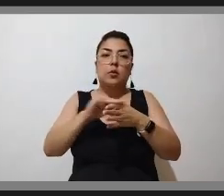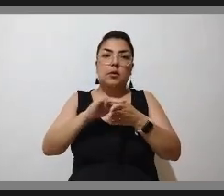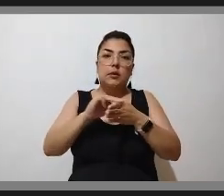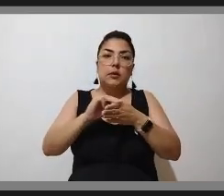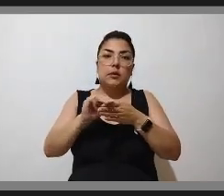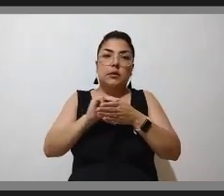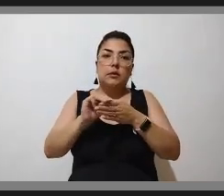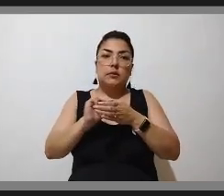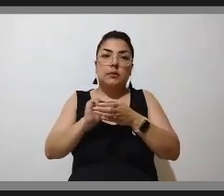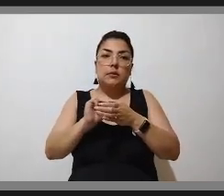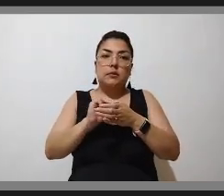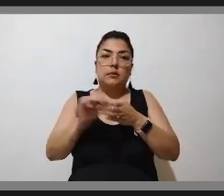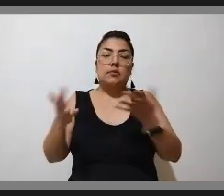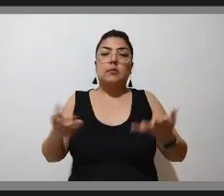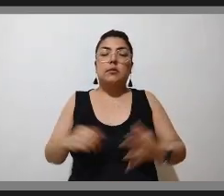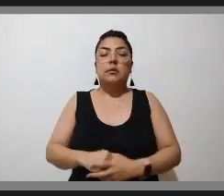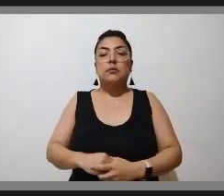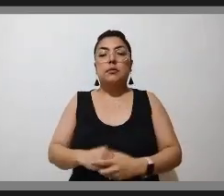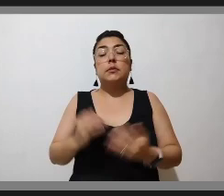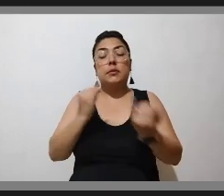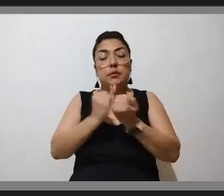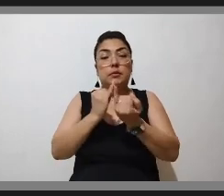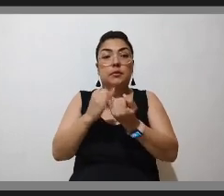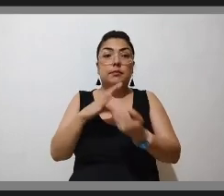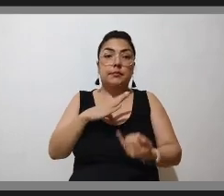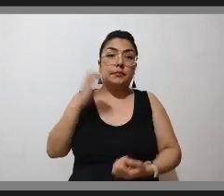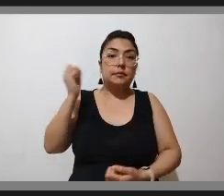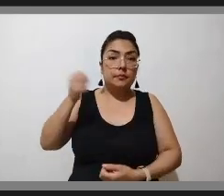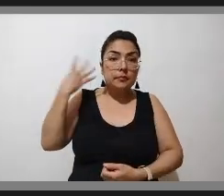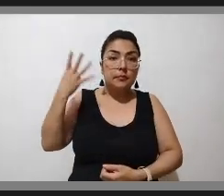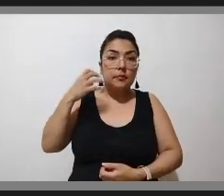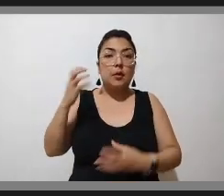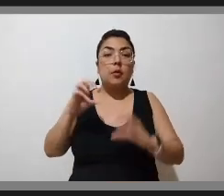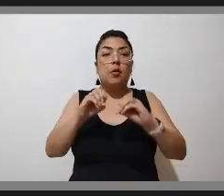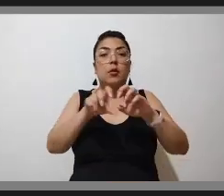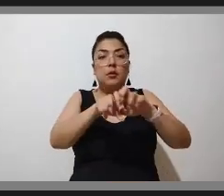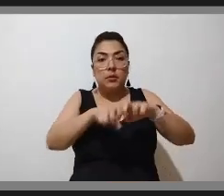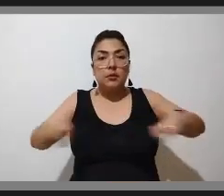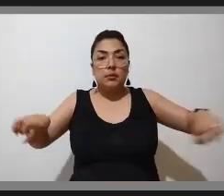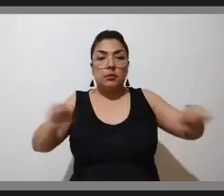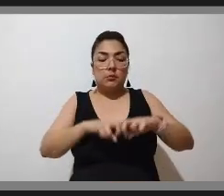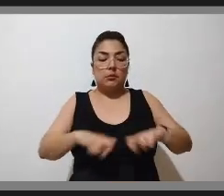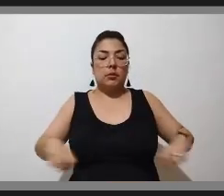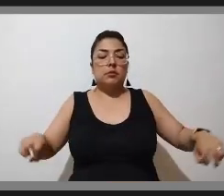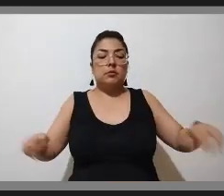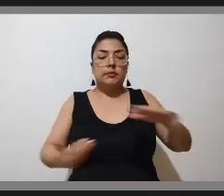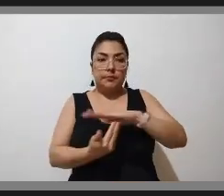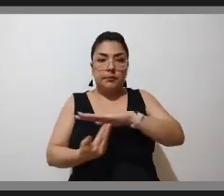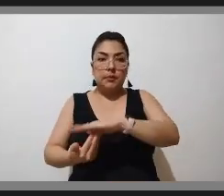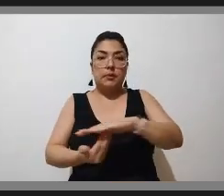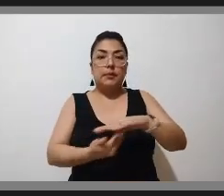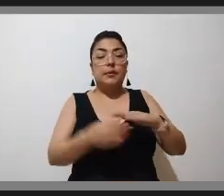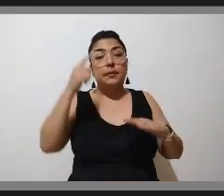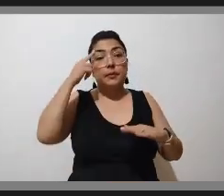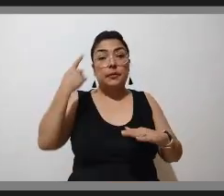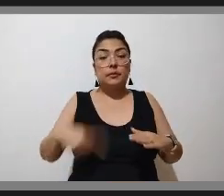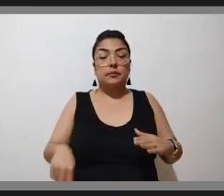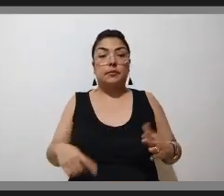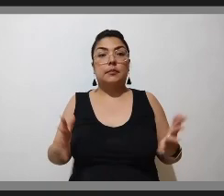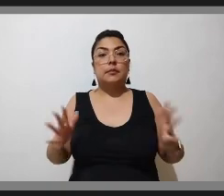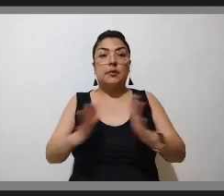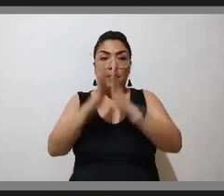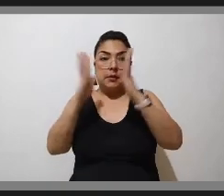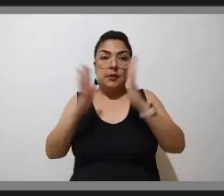más actividades como algunas conferencias y paneles en las cuales van a participar mujeres que son líderes aquí en el estado